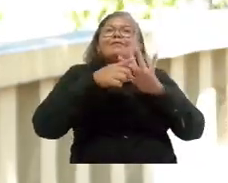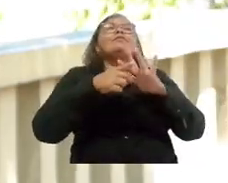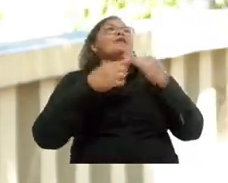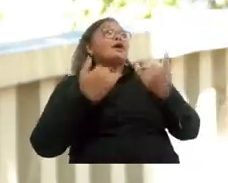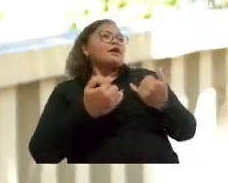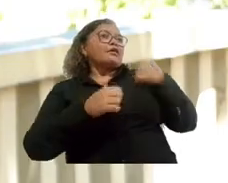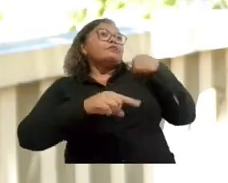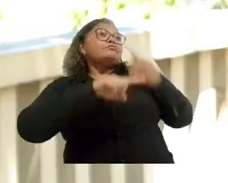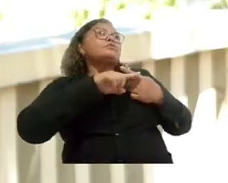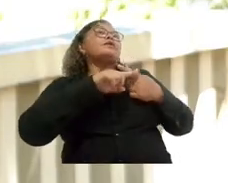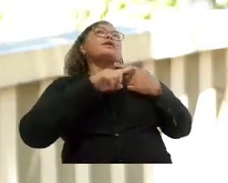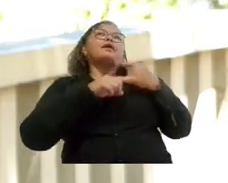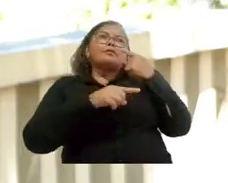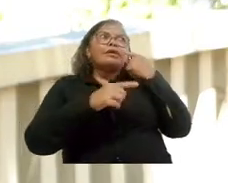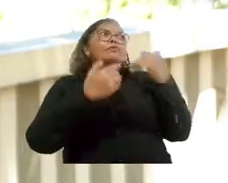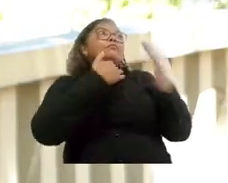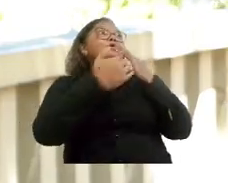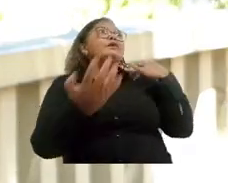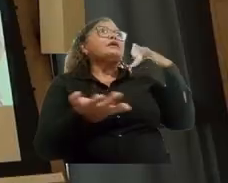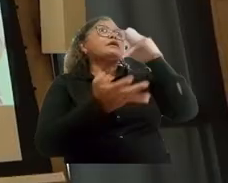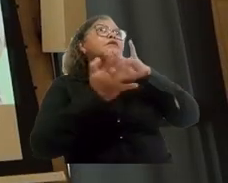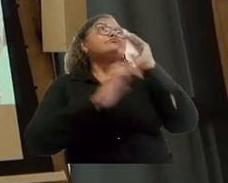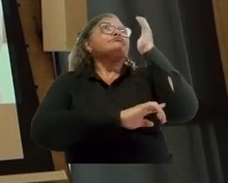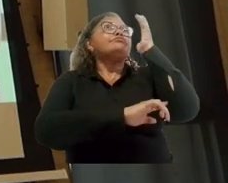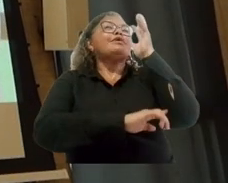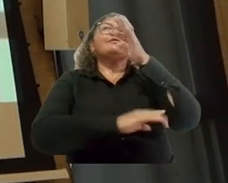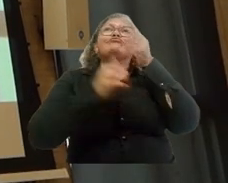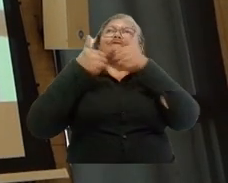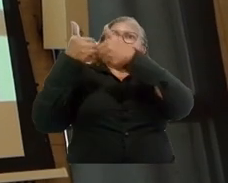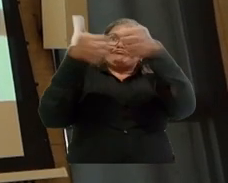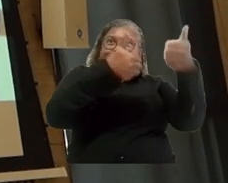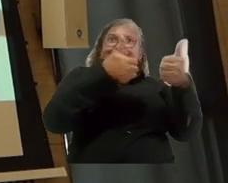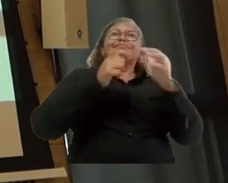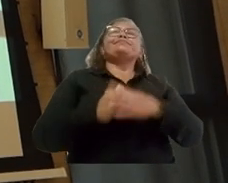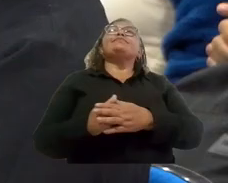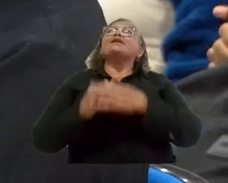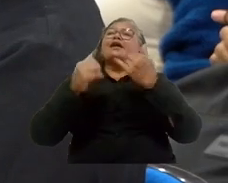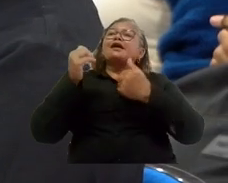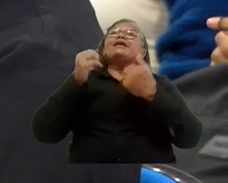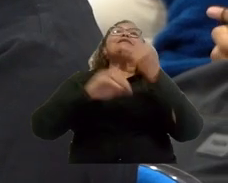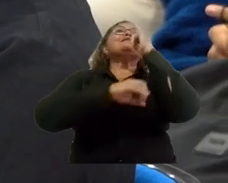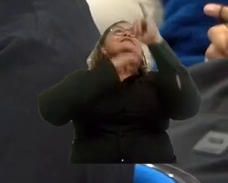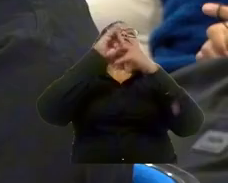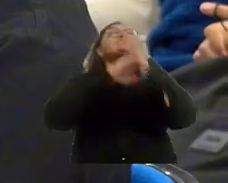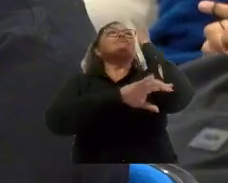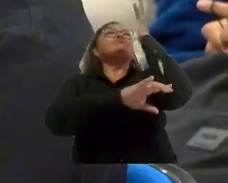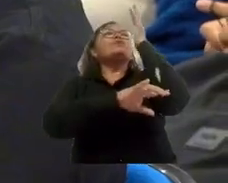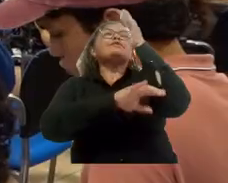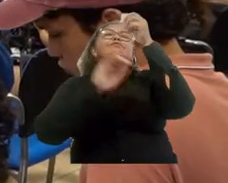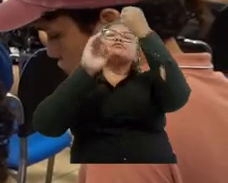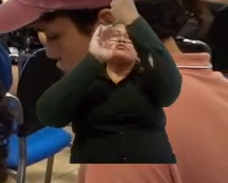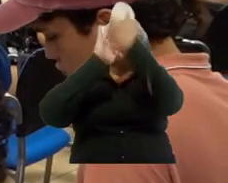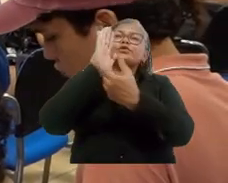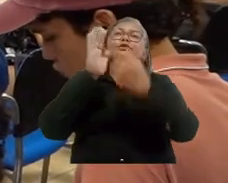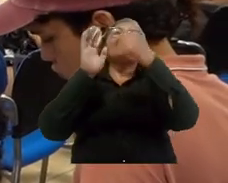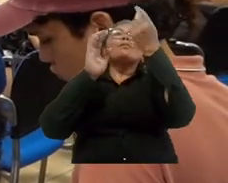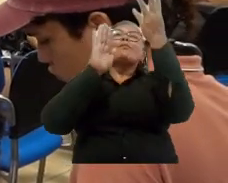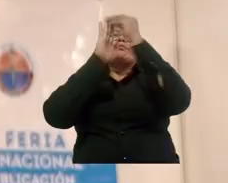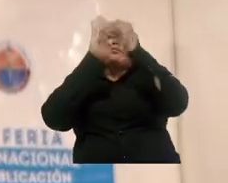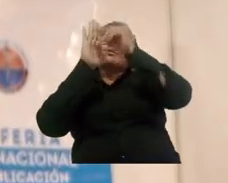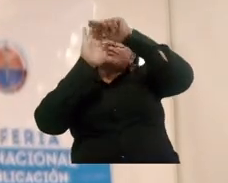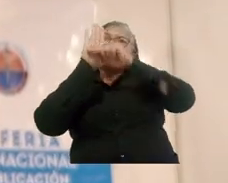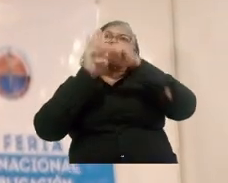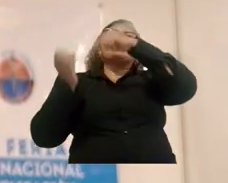valoro mucho que estos espacios se den para toda la comunidad educativa. El Simposio Internacional de Currículo y Políticas Educativas